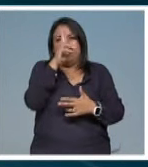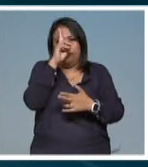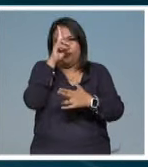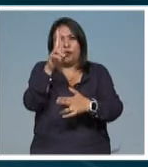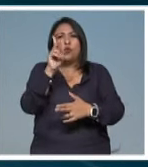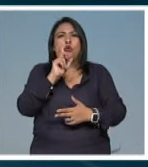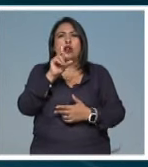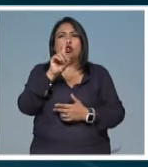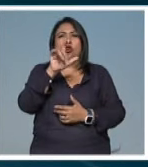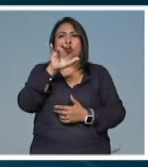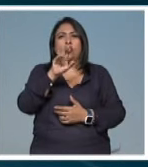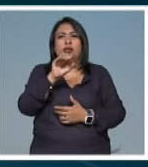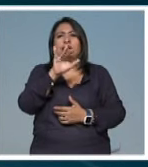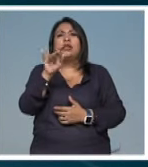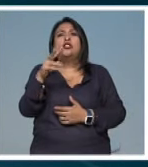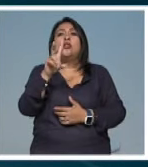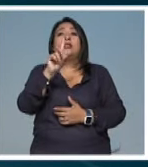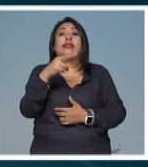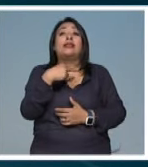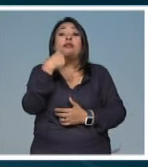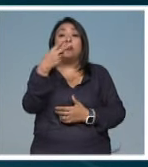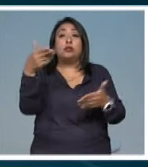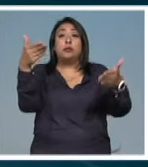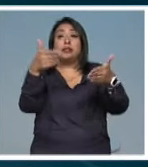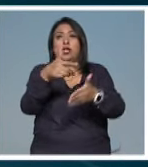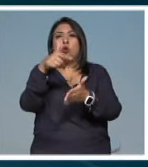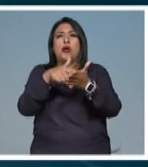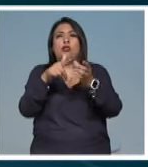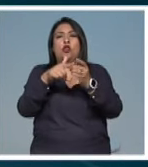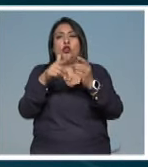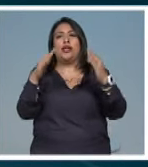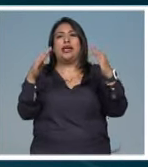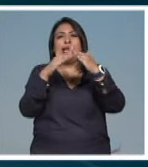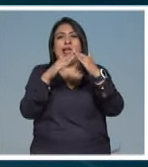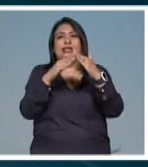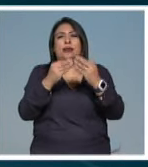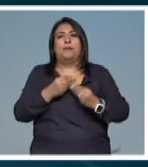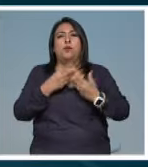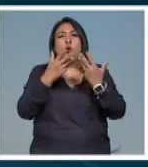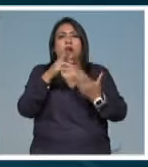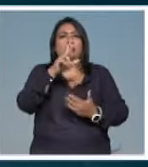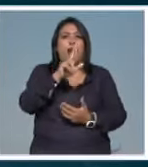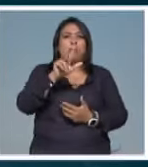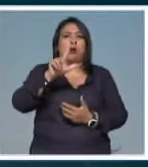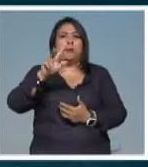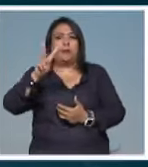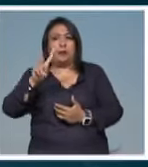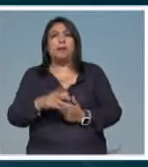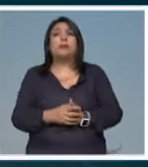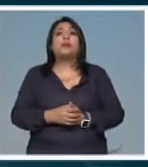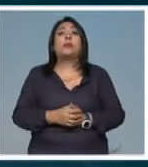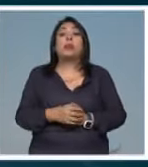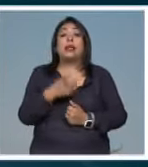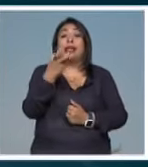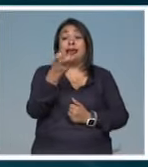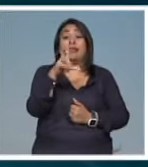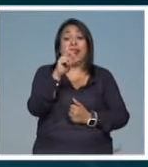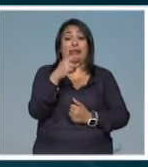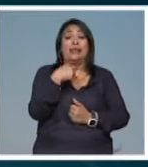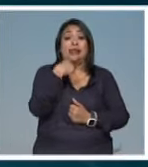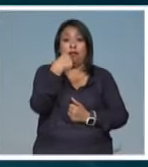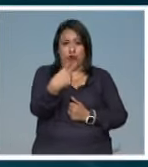a Dolores Castro en 30 voces, que fue presentado en la casa del poeta Ramón López Velarde. Esas 30 voces